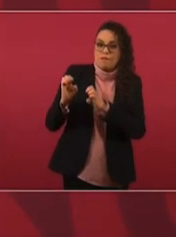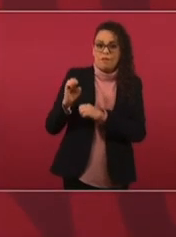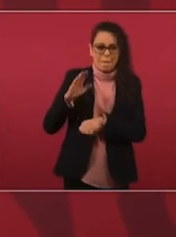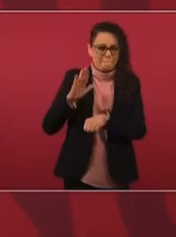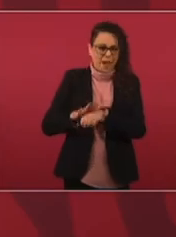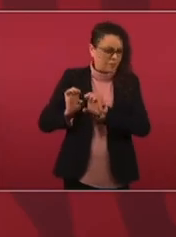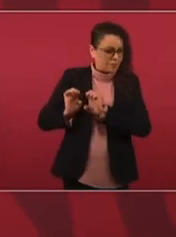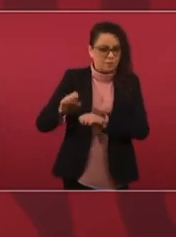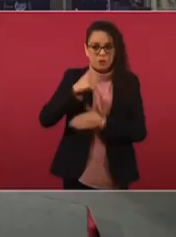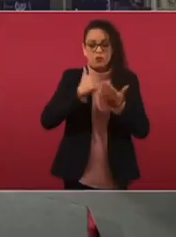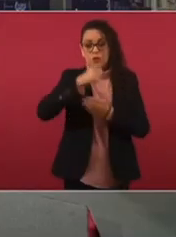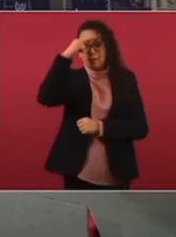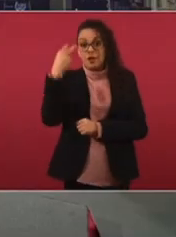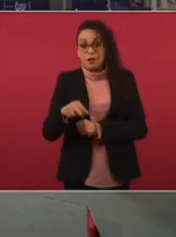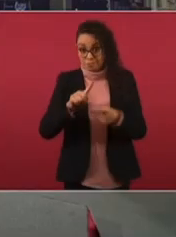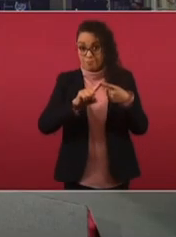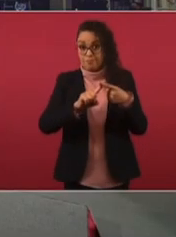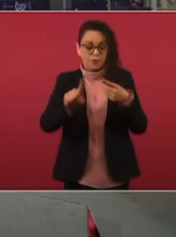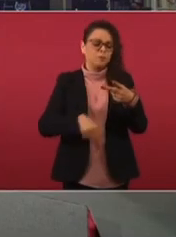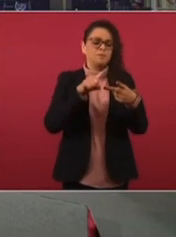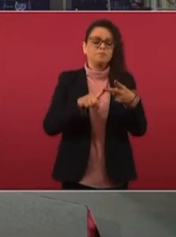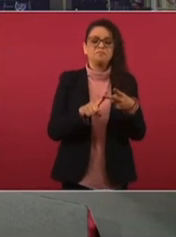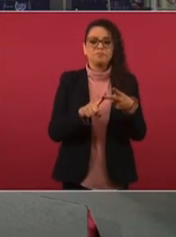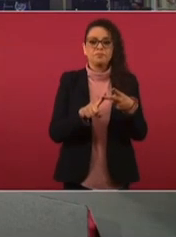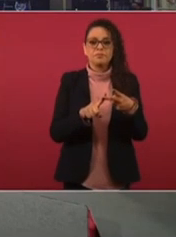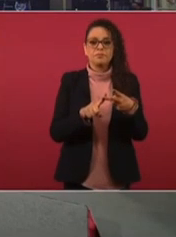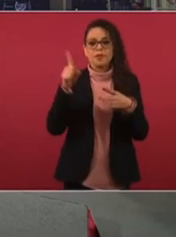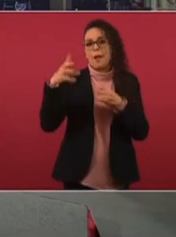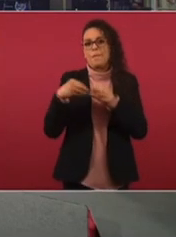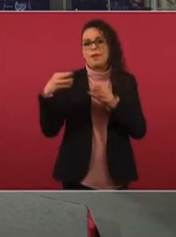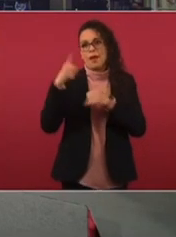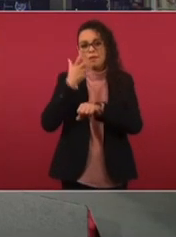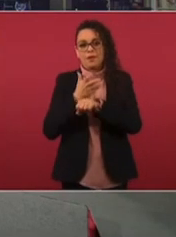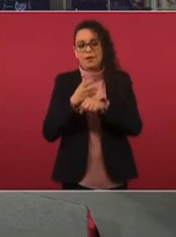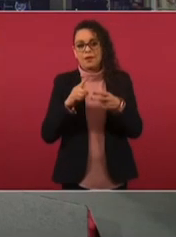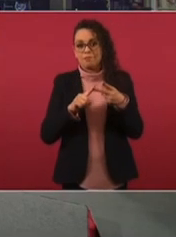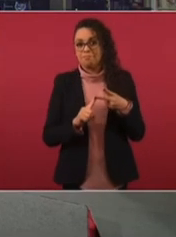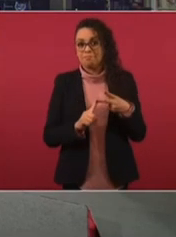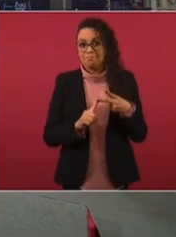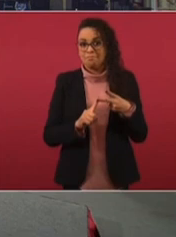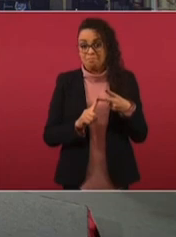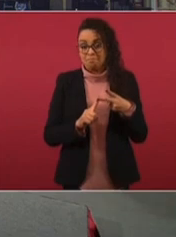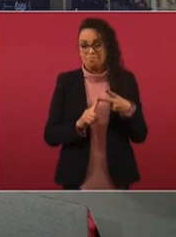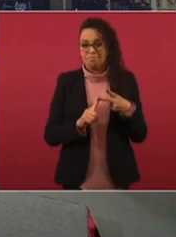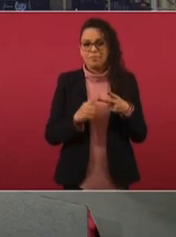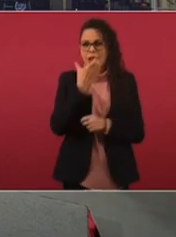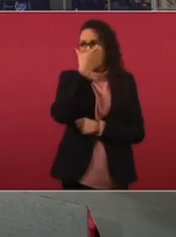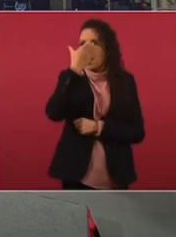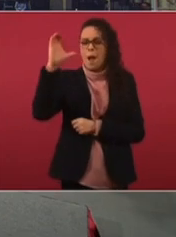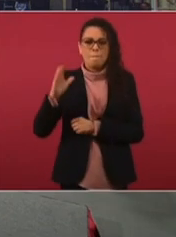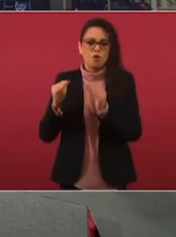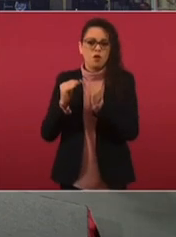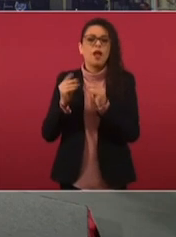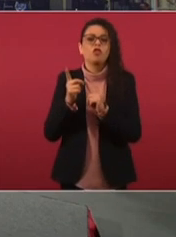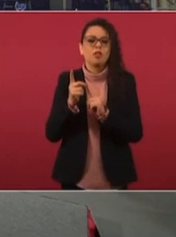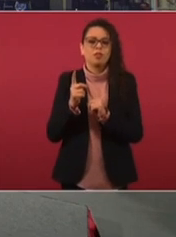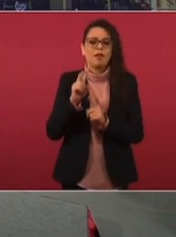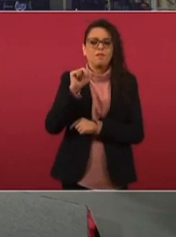México otro en Miami una casa de campo en Valle de